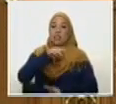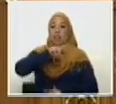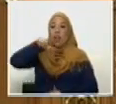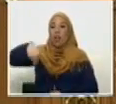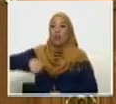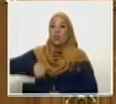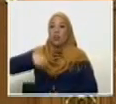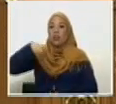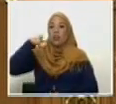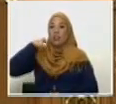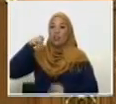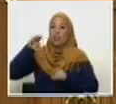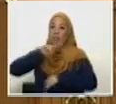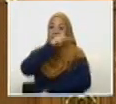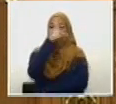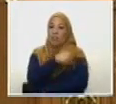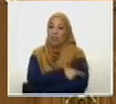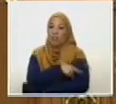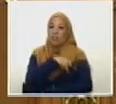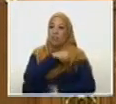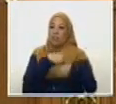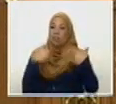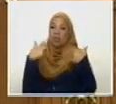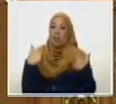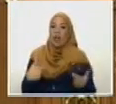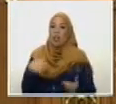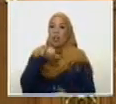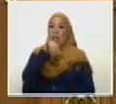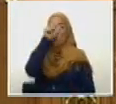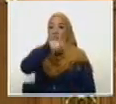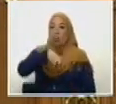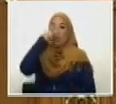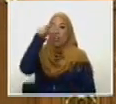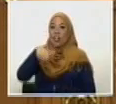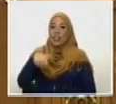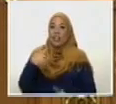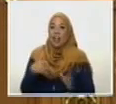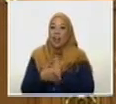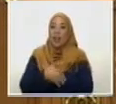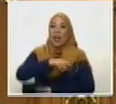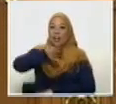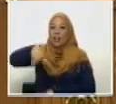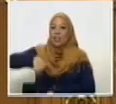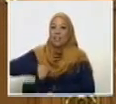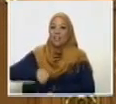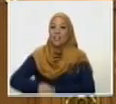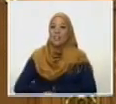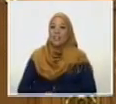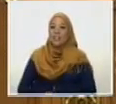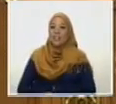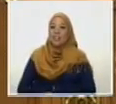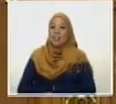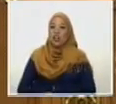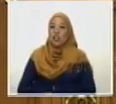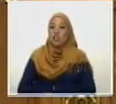fuerza en la construcción de la mayor suma de felicidad posible de nuestro pueblo.